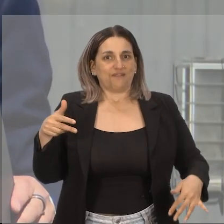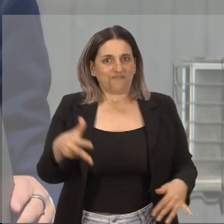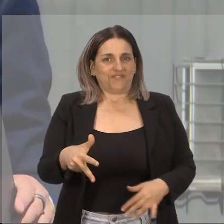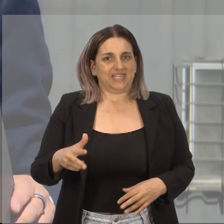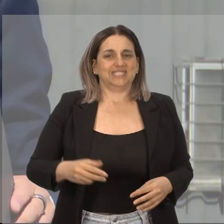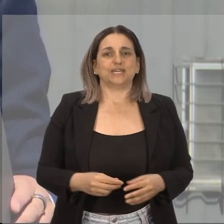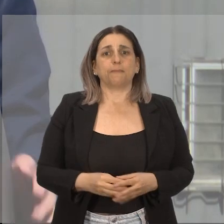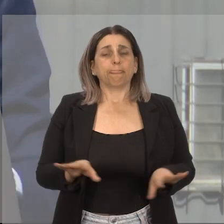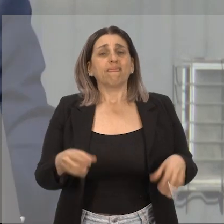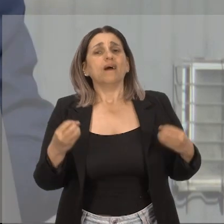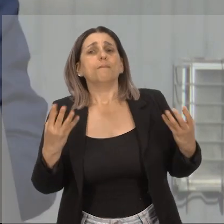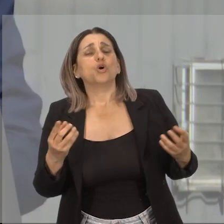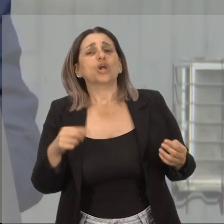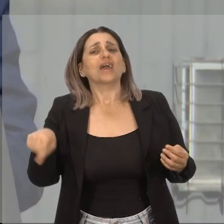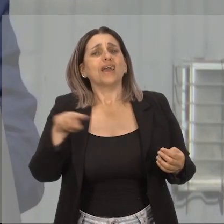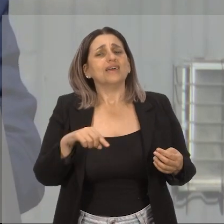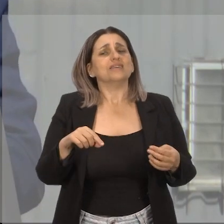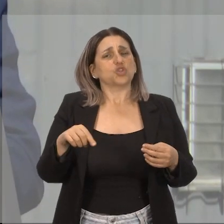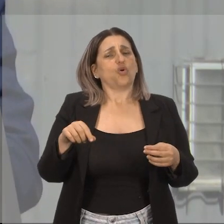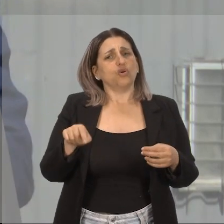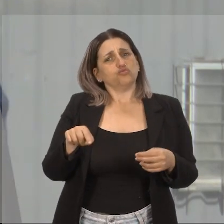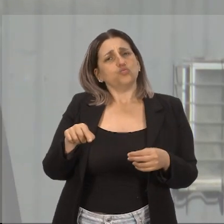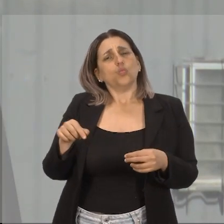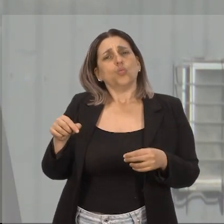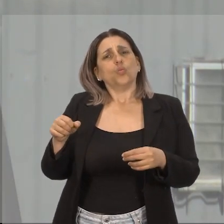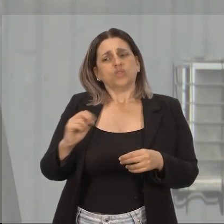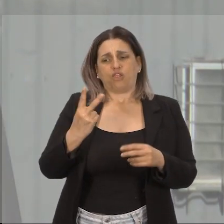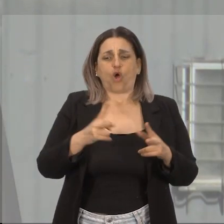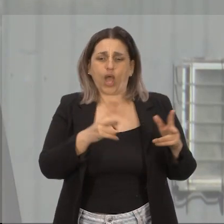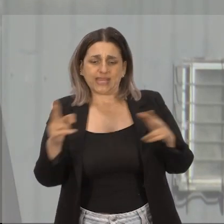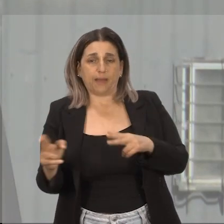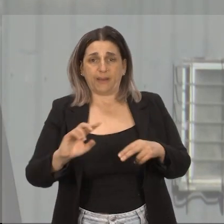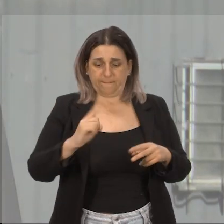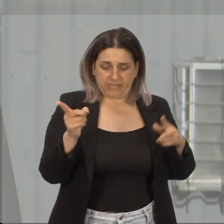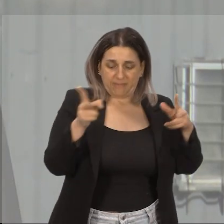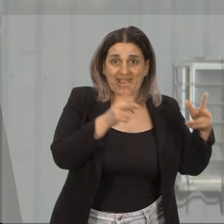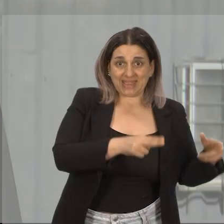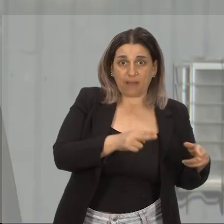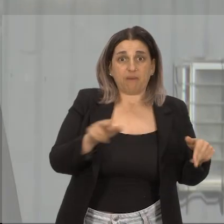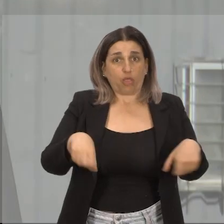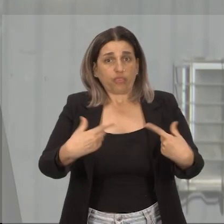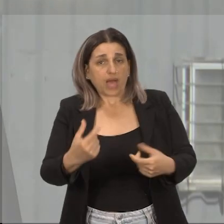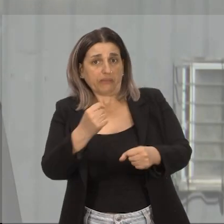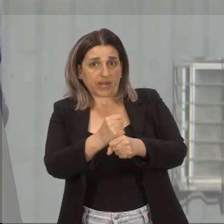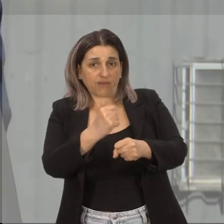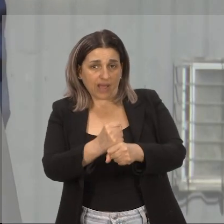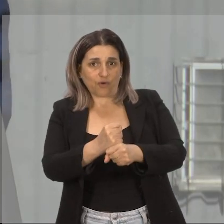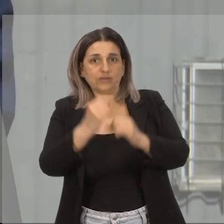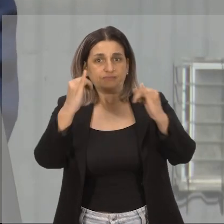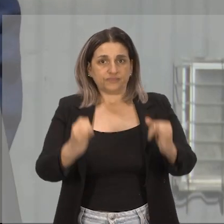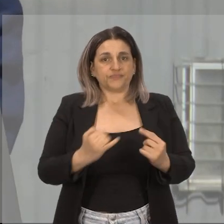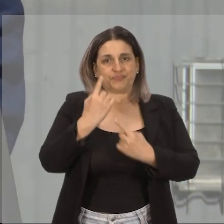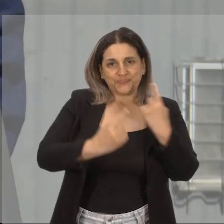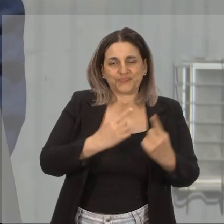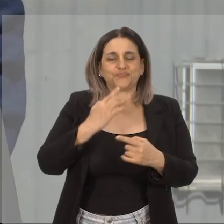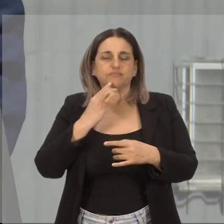logre, porque estos emprendimientos tienen dos etapas. La primera, que emplea